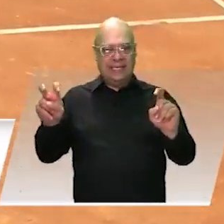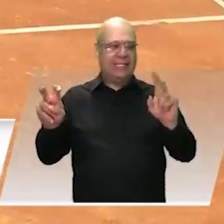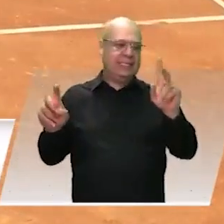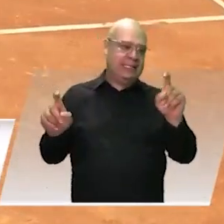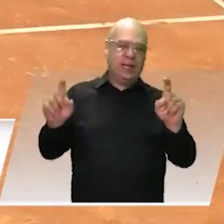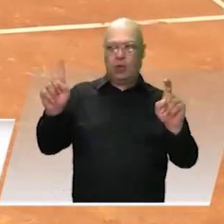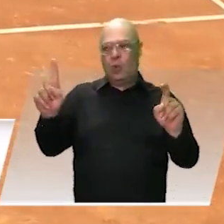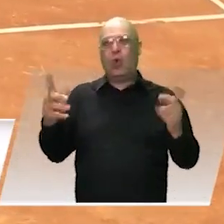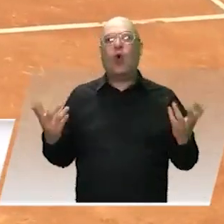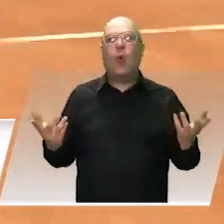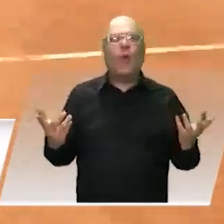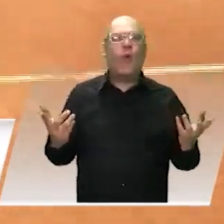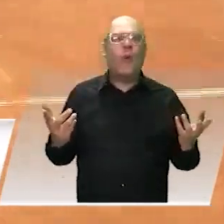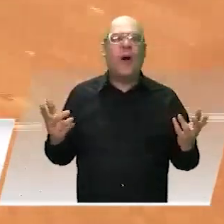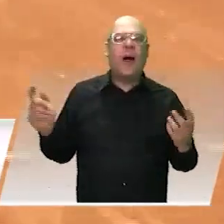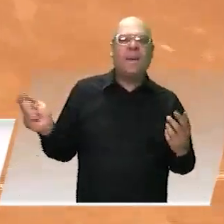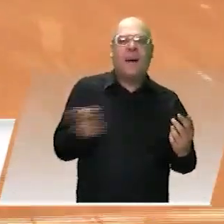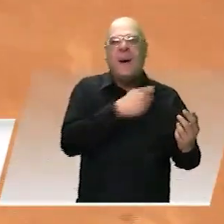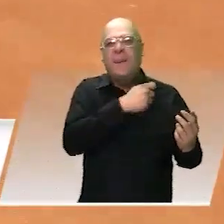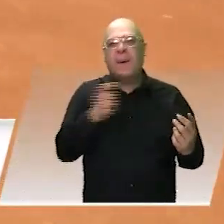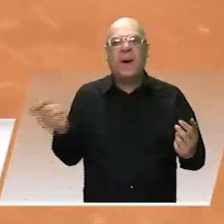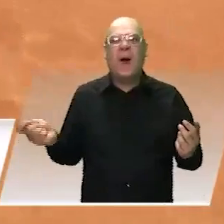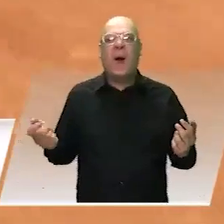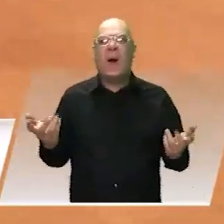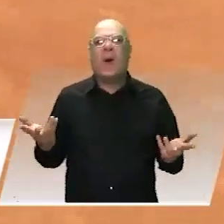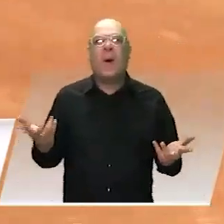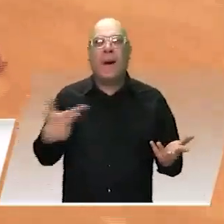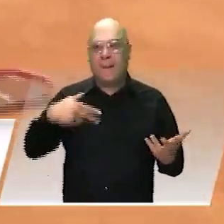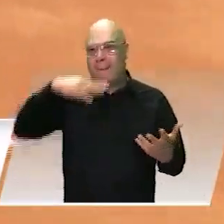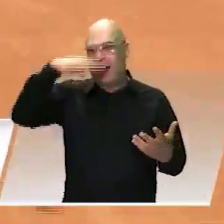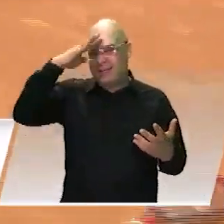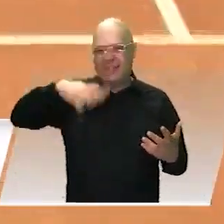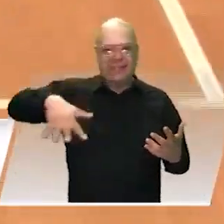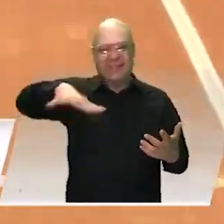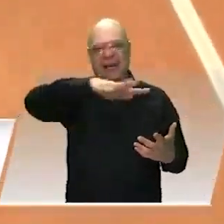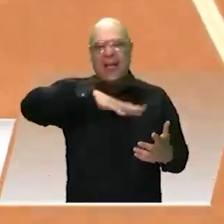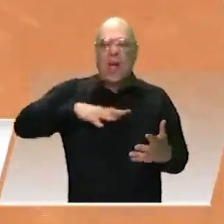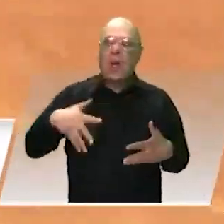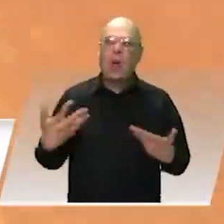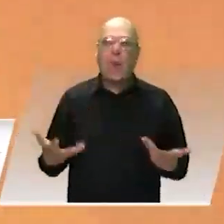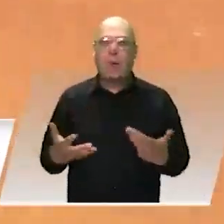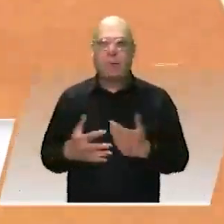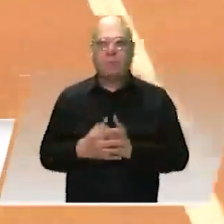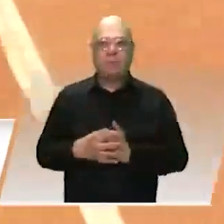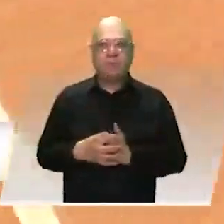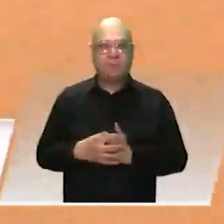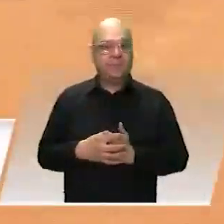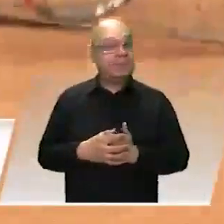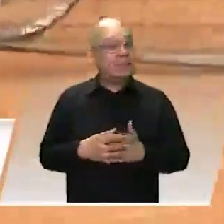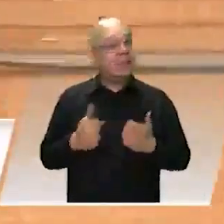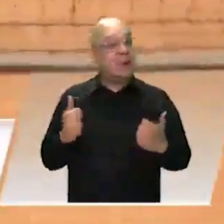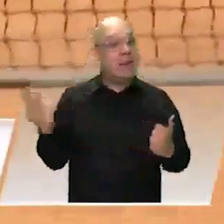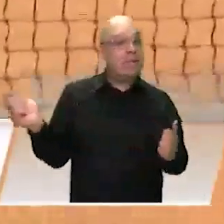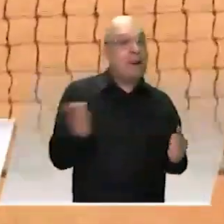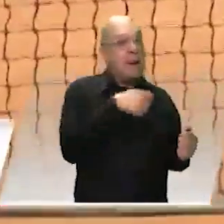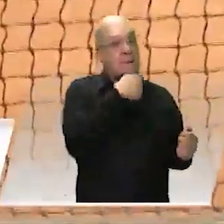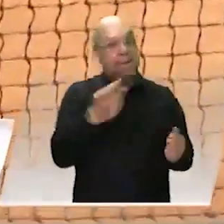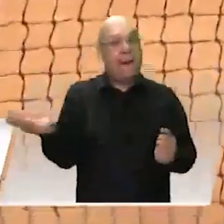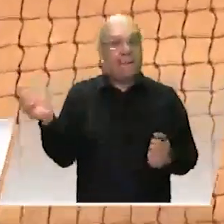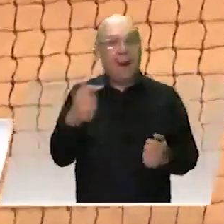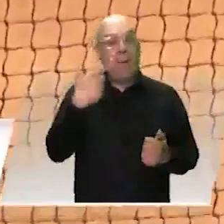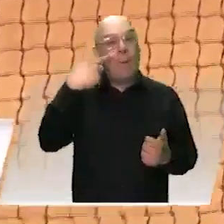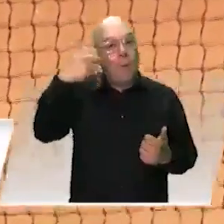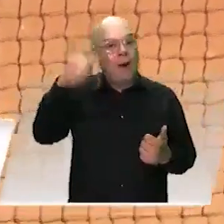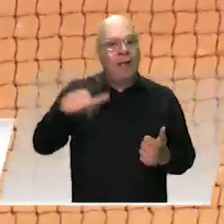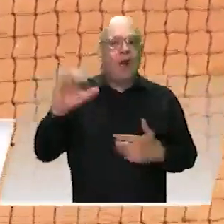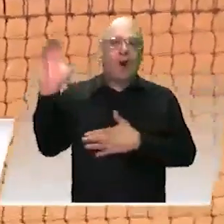pareció el torneo? ¿Cómo le pareció además la ciudad de Medellín que lo recibió? Bueno, la verdad me pareció muy bueno el torneo. Es increíble que en Colombia y